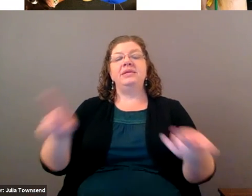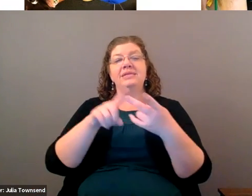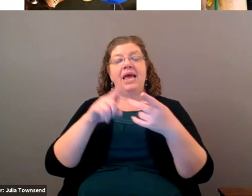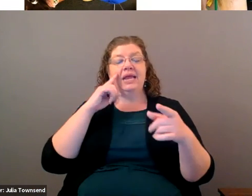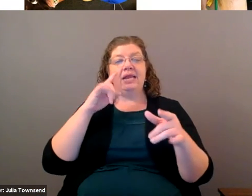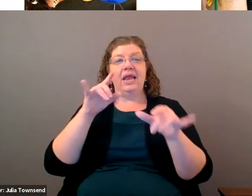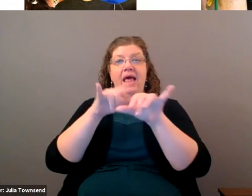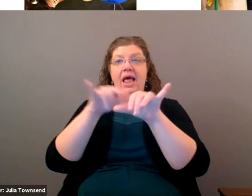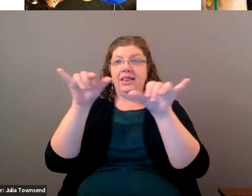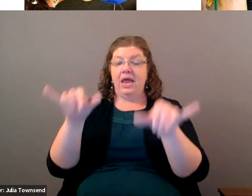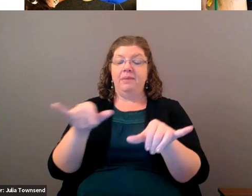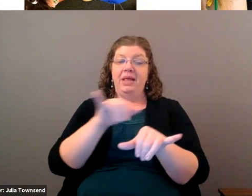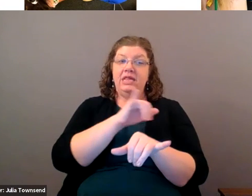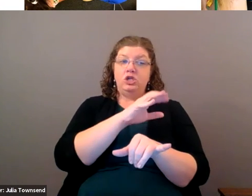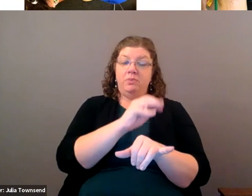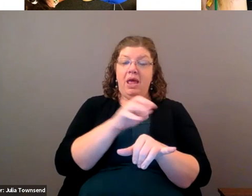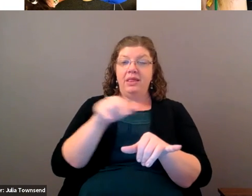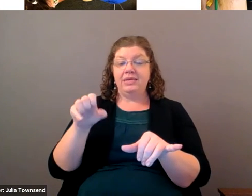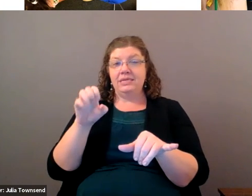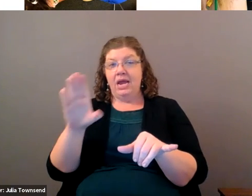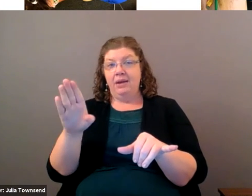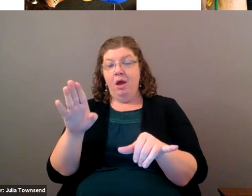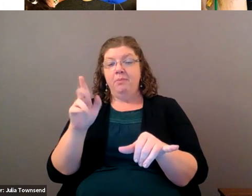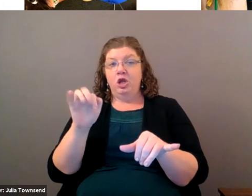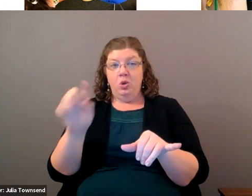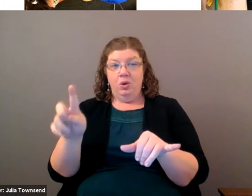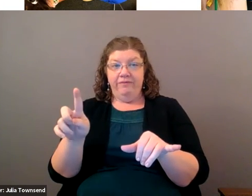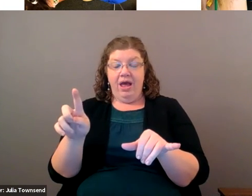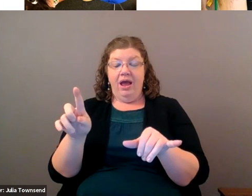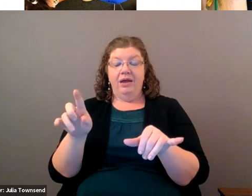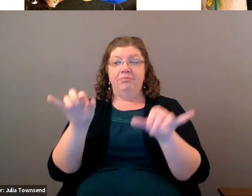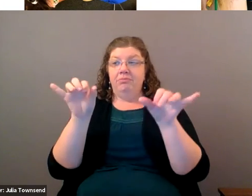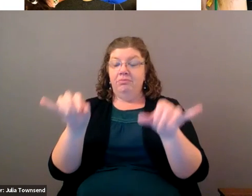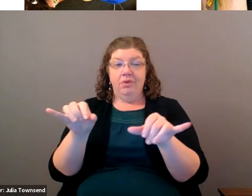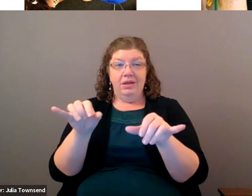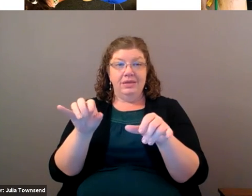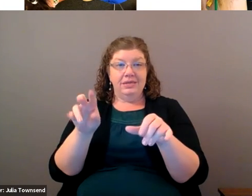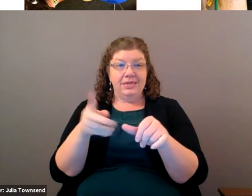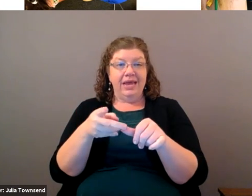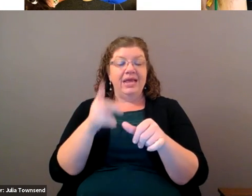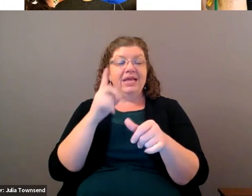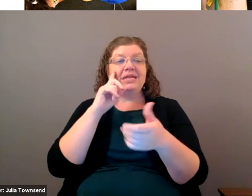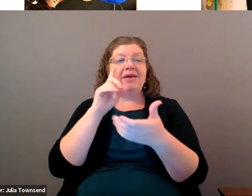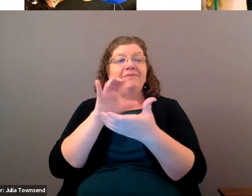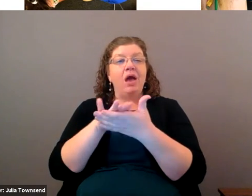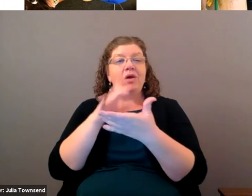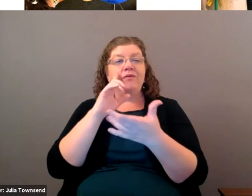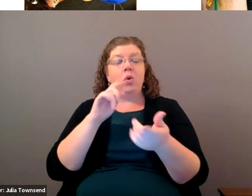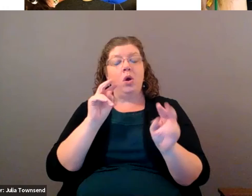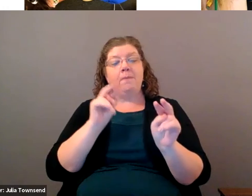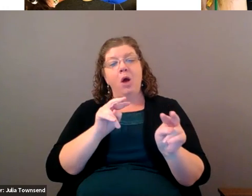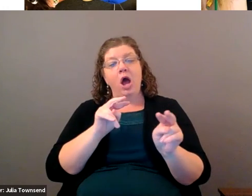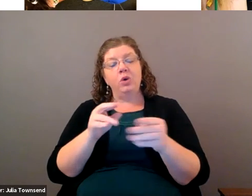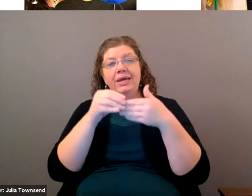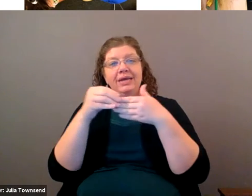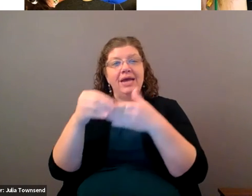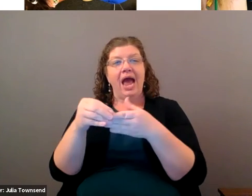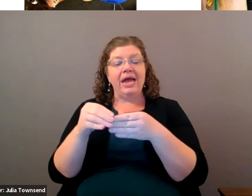Barbara Unified. Otra cosa que tenemos en común es el valor